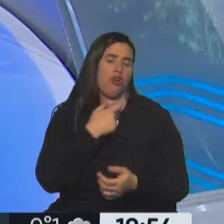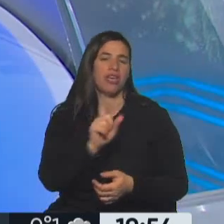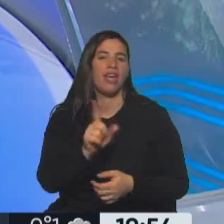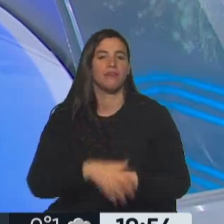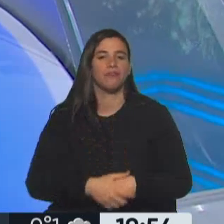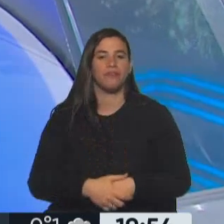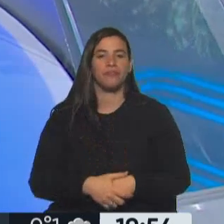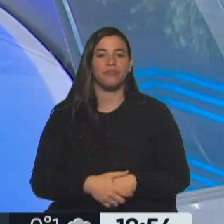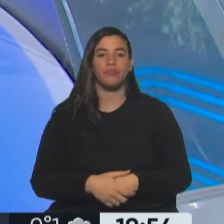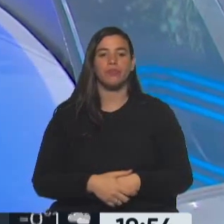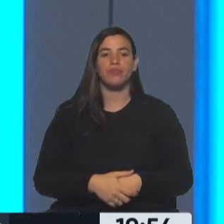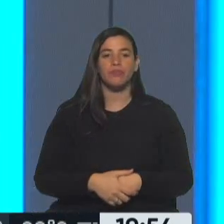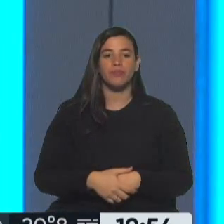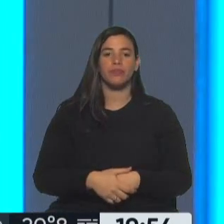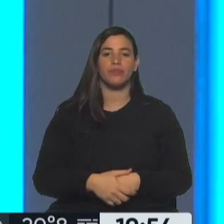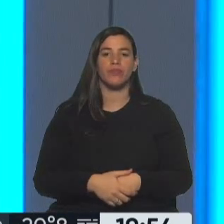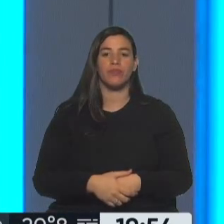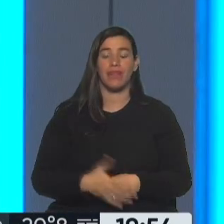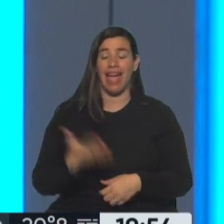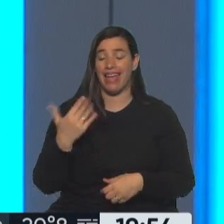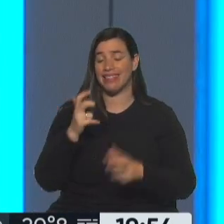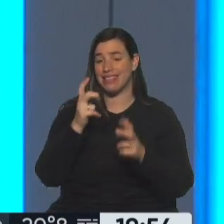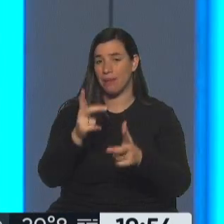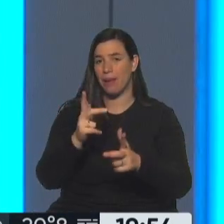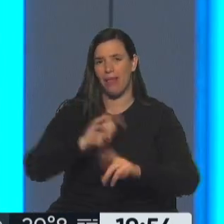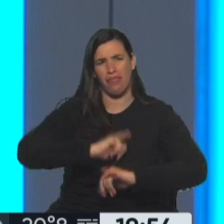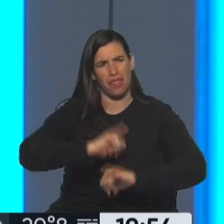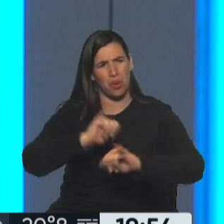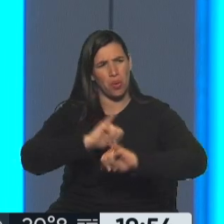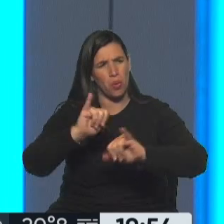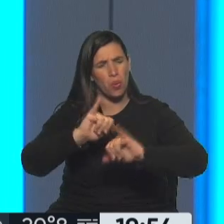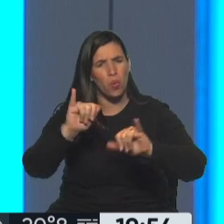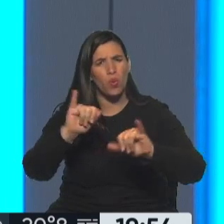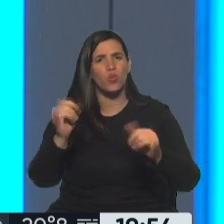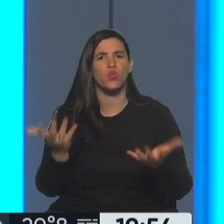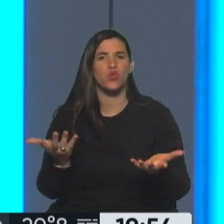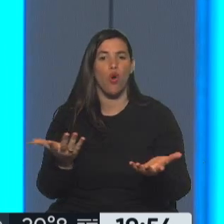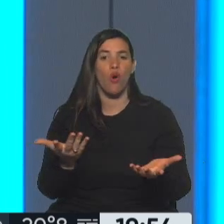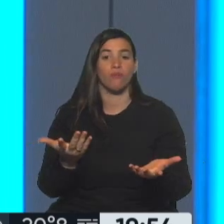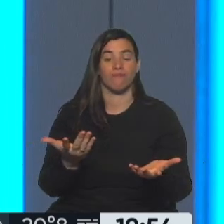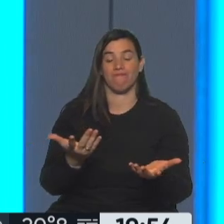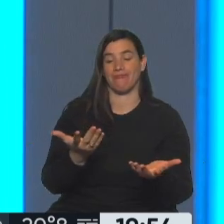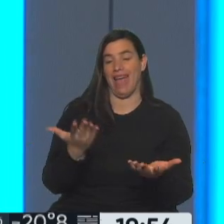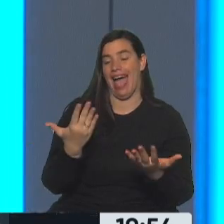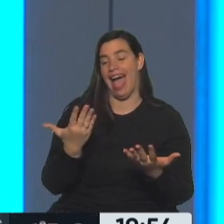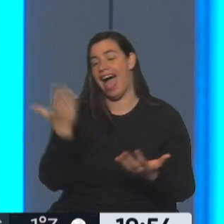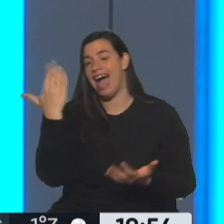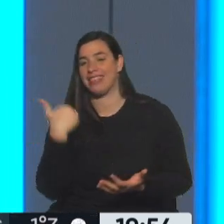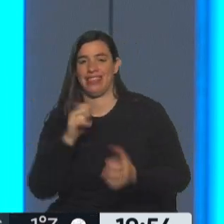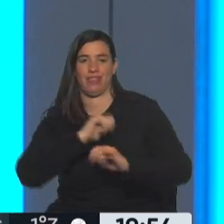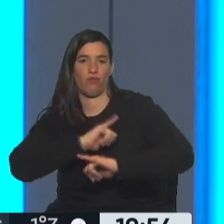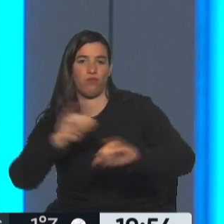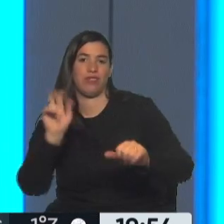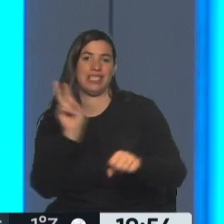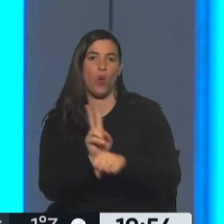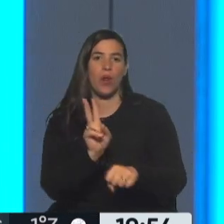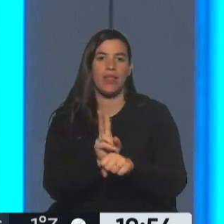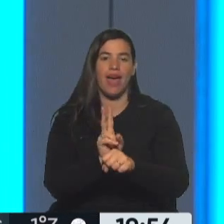historias? Se resisten, porque son lo mismo geométricamente, claro, porque en vez de tenerlos en casa, lo tienen en un